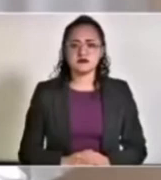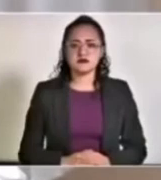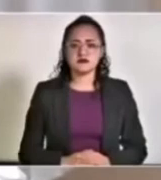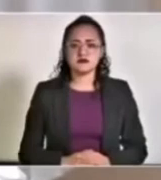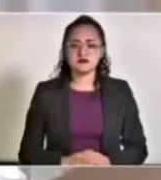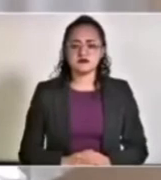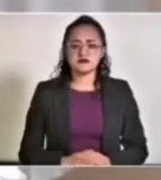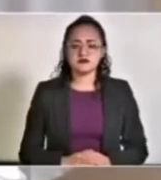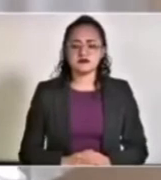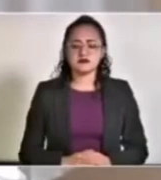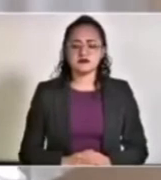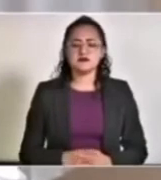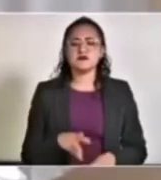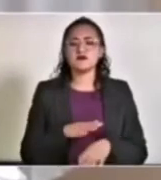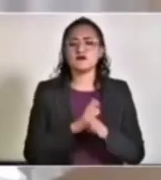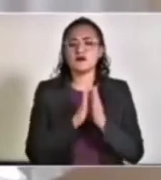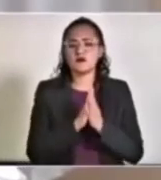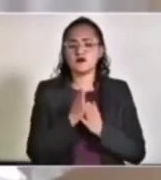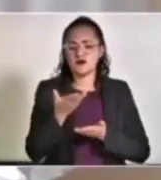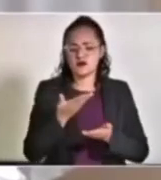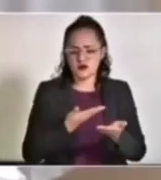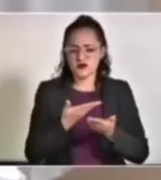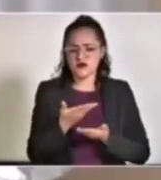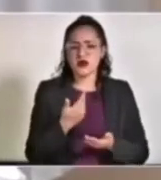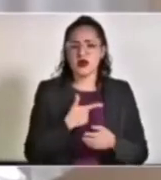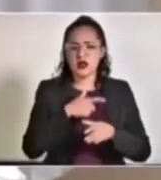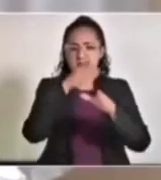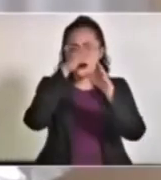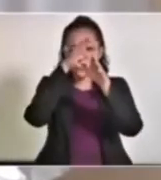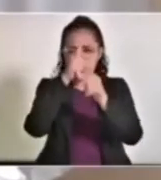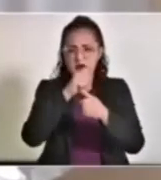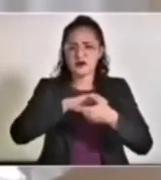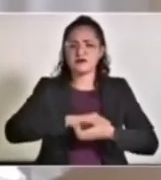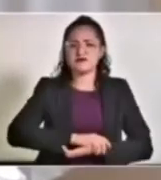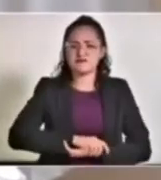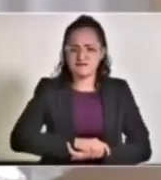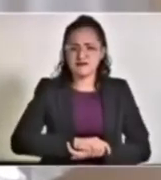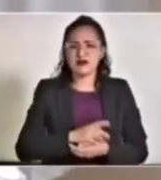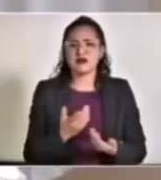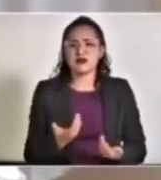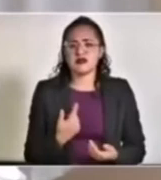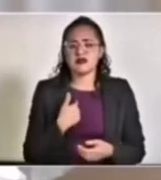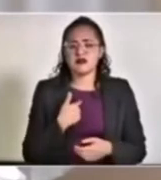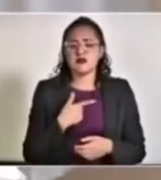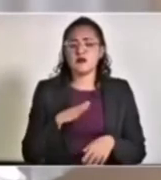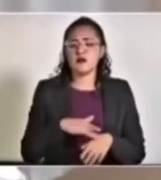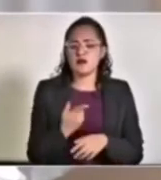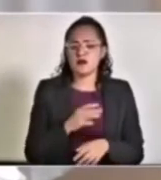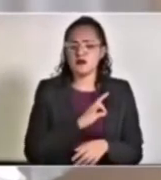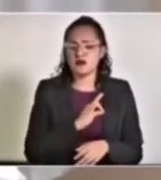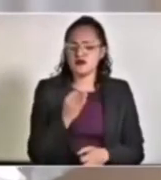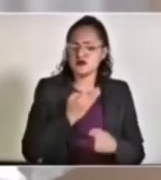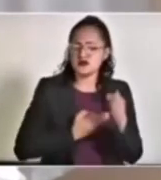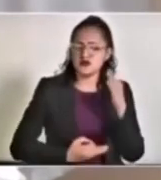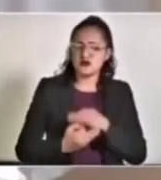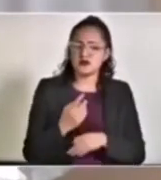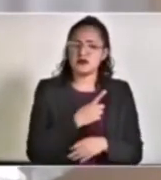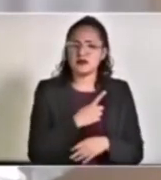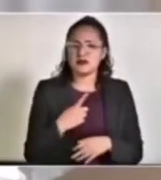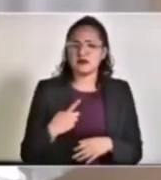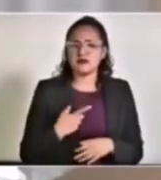un pacto comunitario que consiste en que todos asumamos